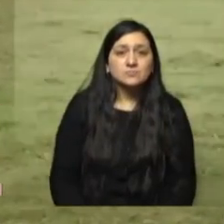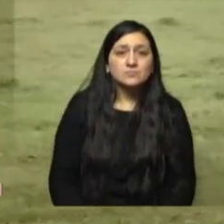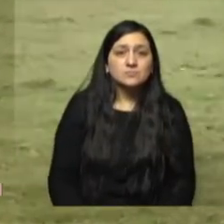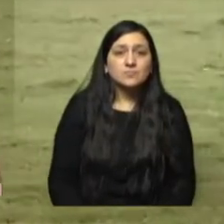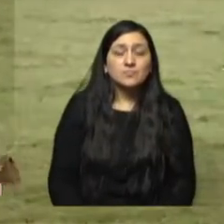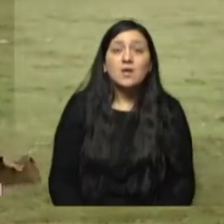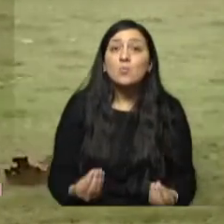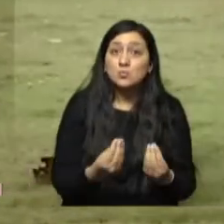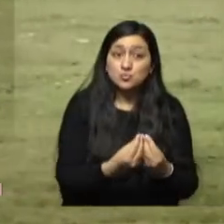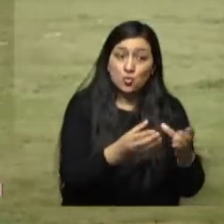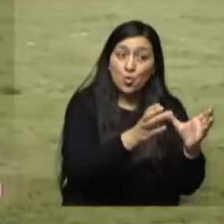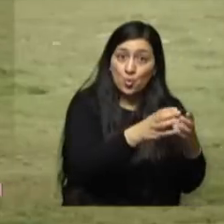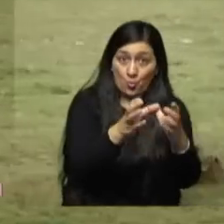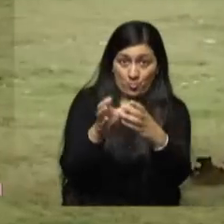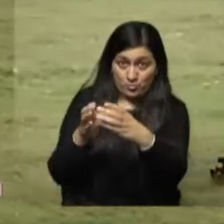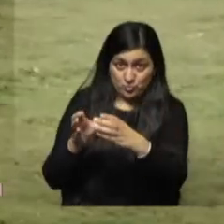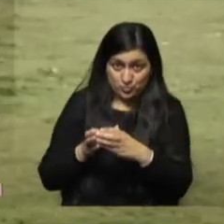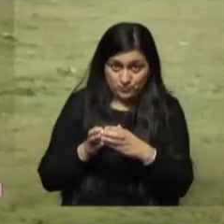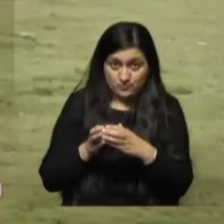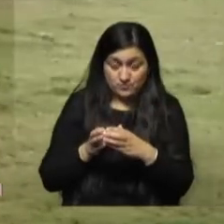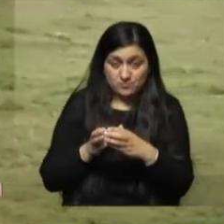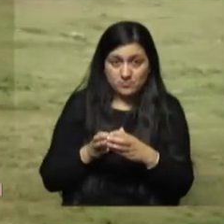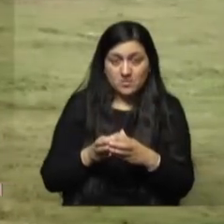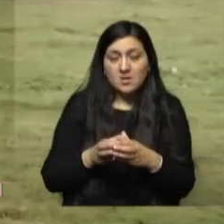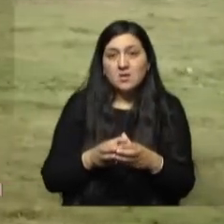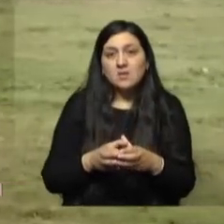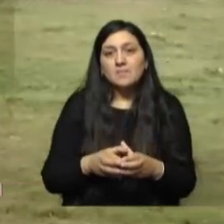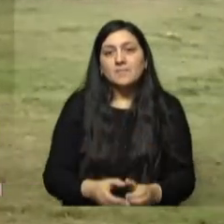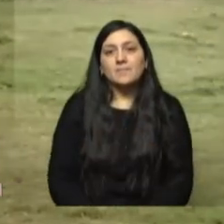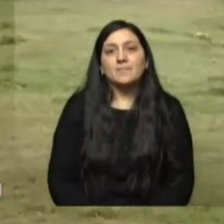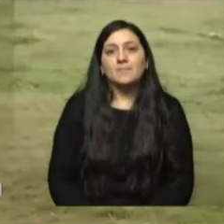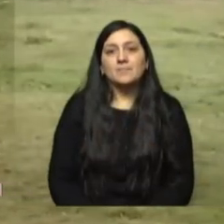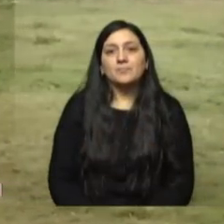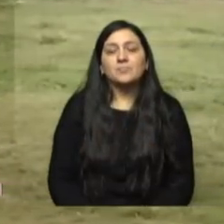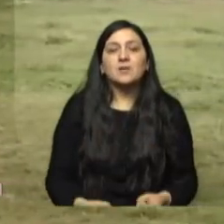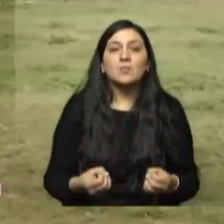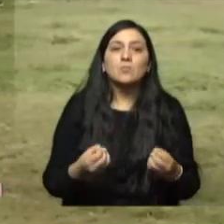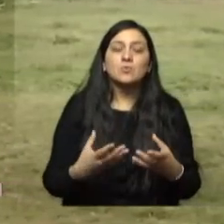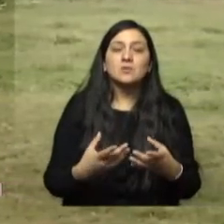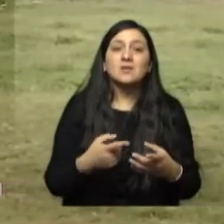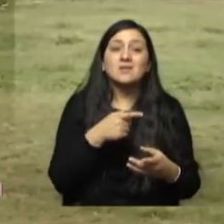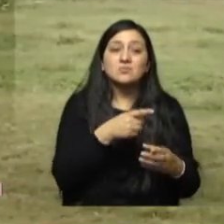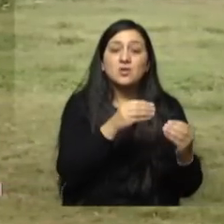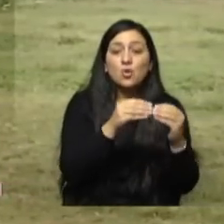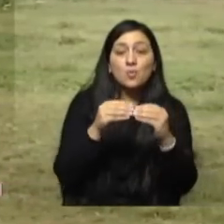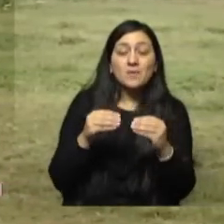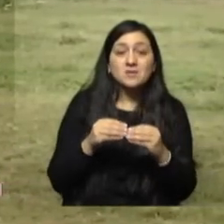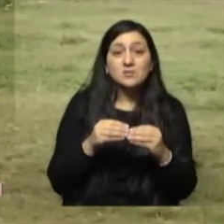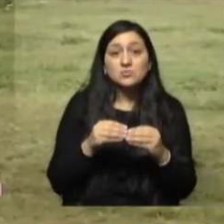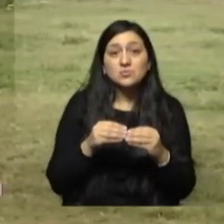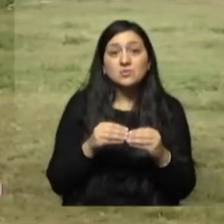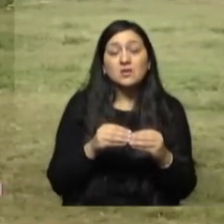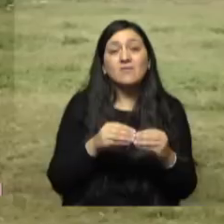varias divisiones en el piso que indicaban causas distintas, ¿verdad? Porque eran los compañeros que habían caído en